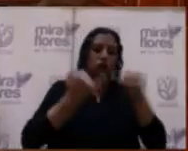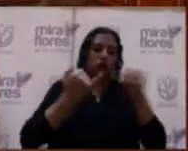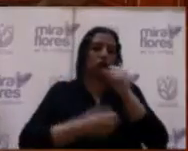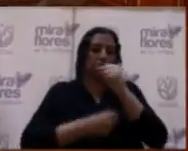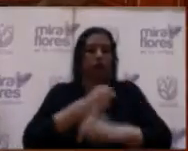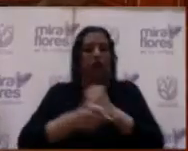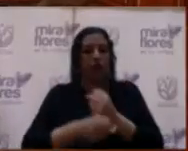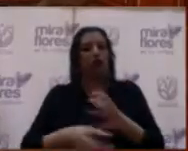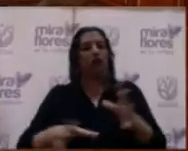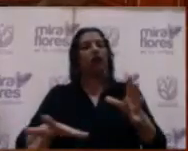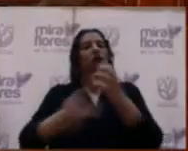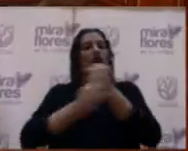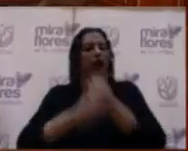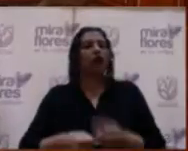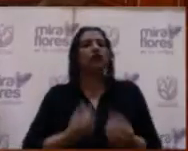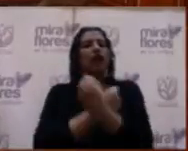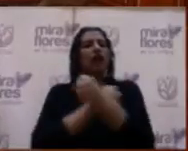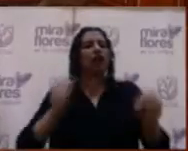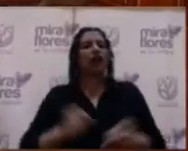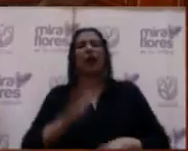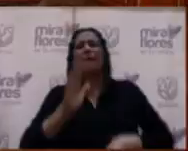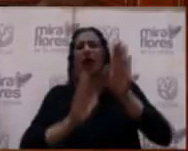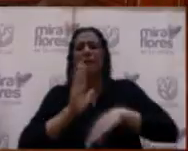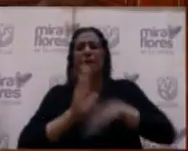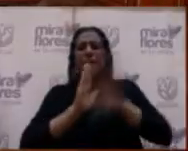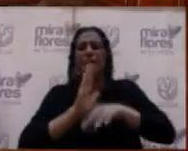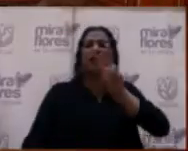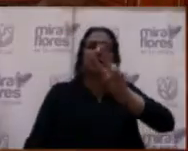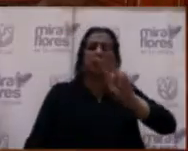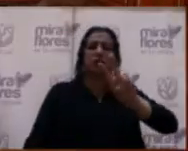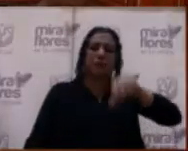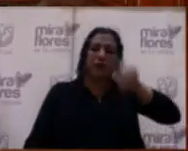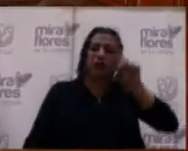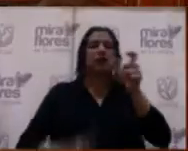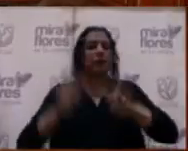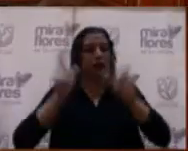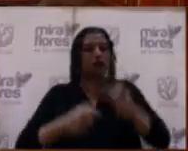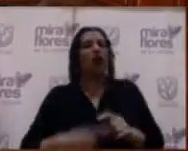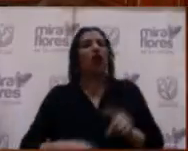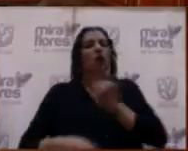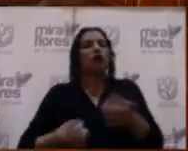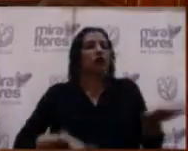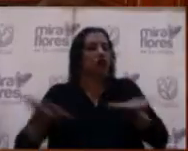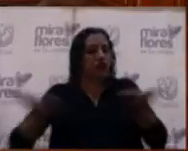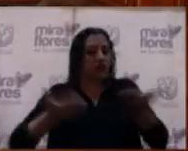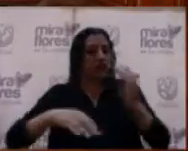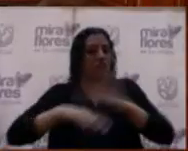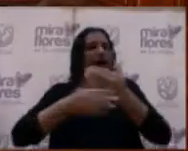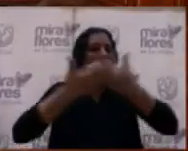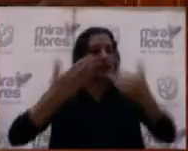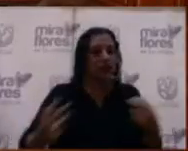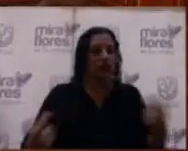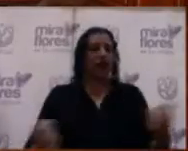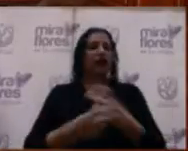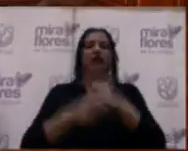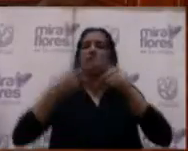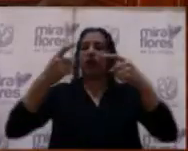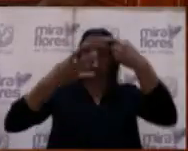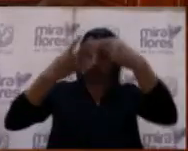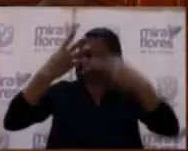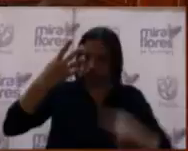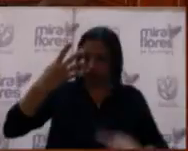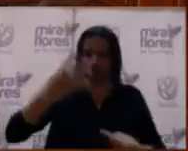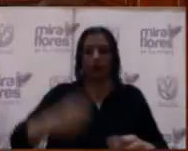años, ha logrado salvar la vida de más de 2 millones de personas a través de servicios de prevención de cáncer en sus diferentes